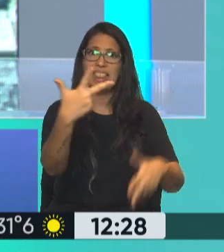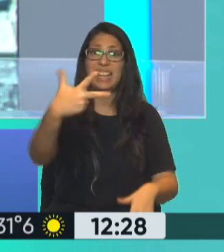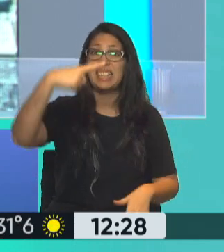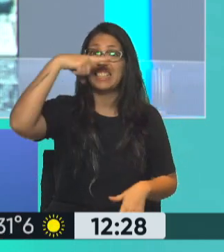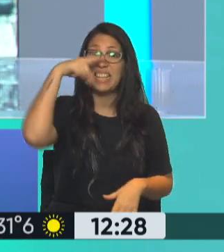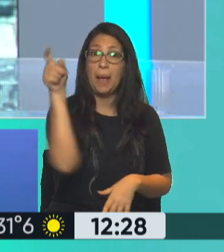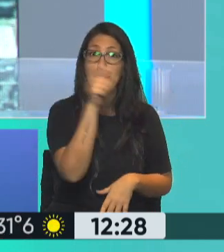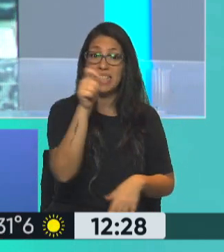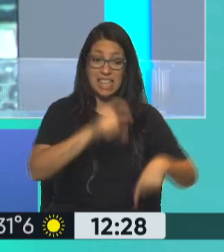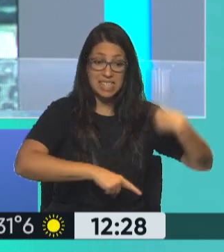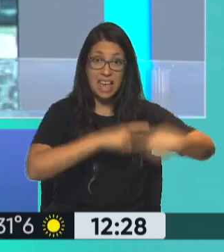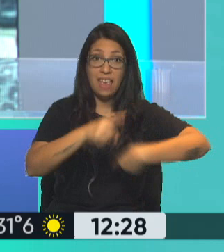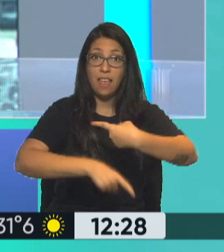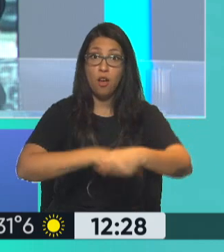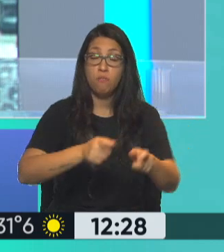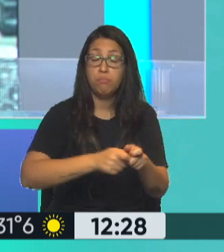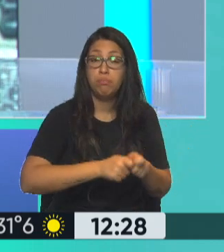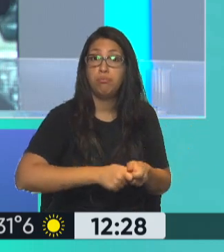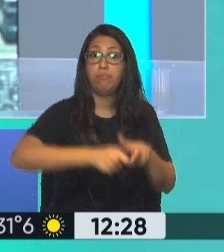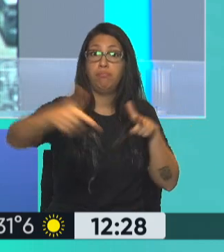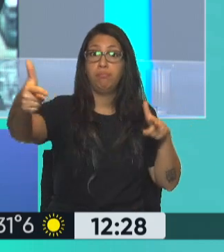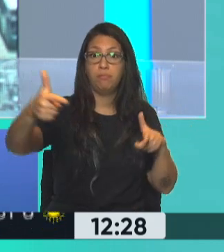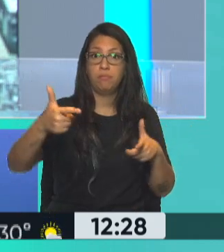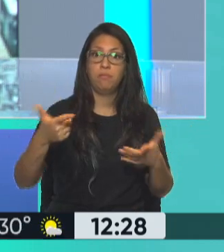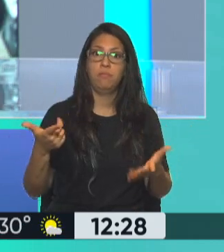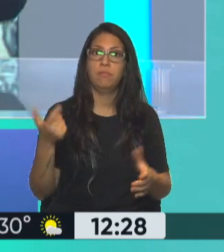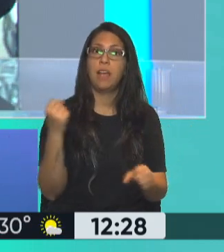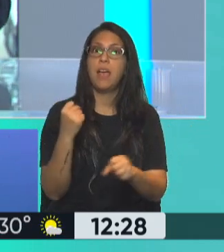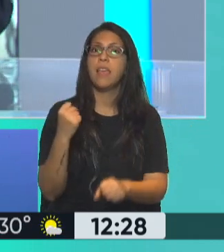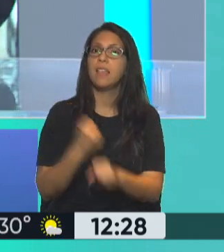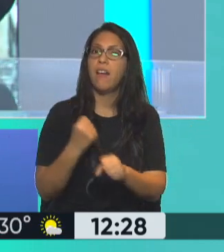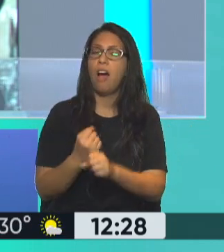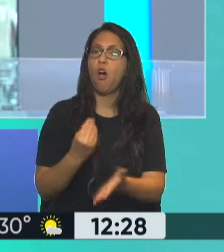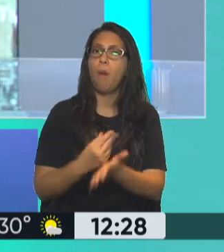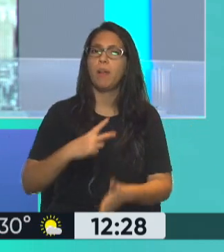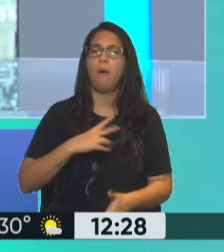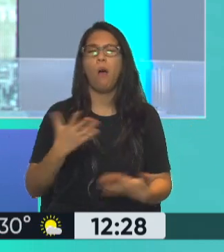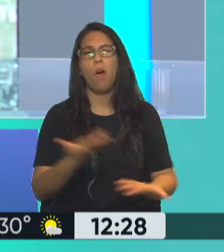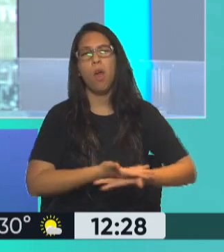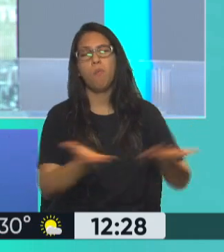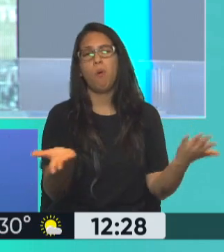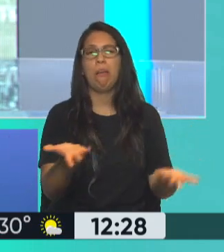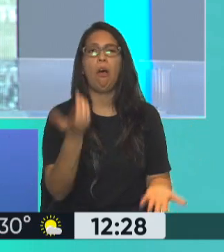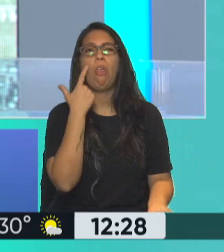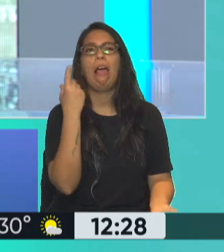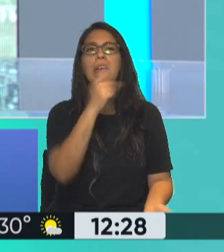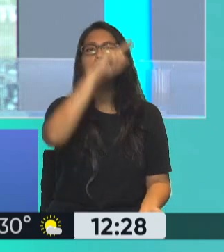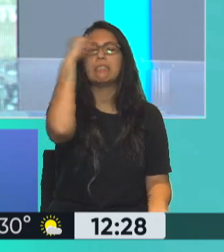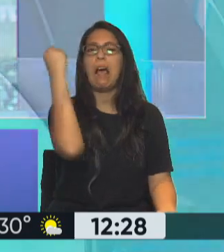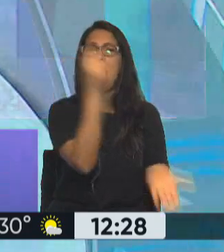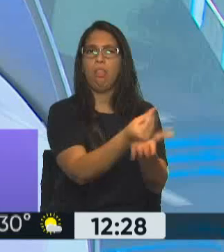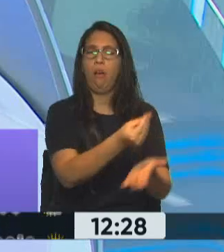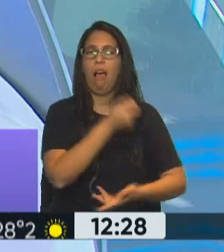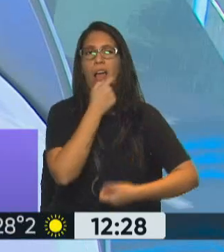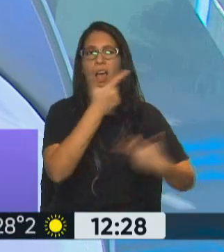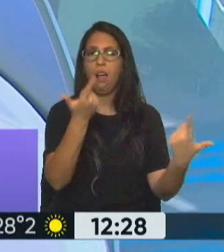37 meses consecutivos de crecimiento. Me parece que es el y dato a tener en repito, cuenta. Empleo privado, ¿viste? Porque se insiste mucho, bueno, empleo público, estatal. No, esto es privado. Que